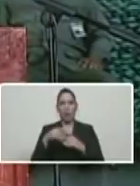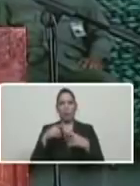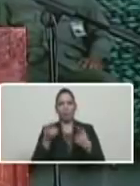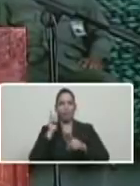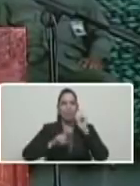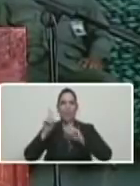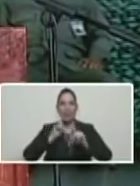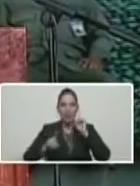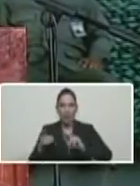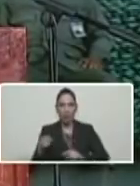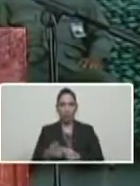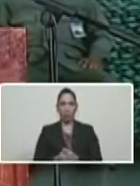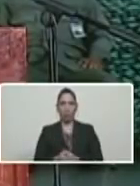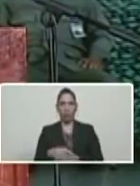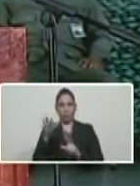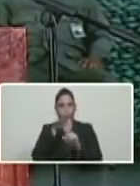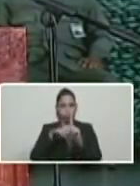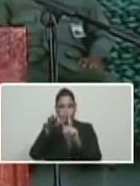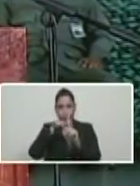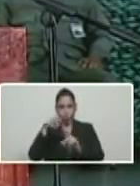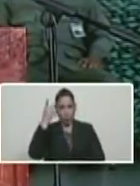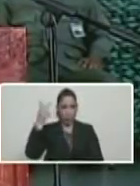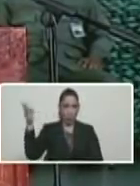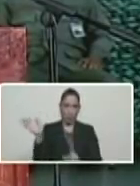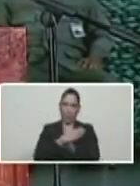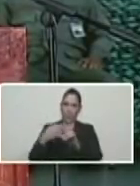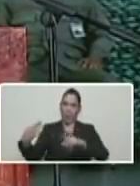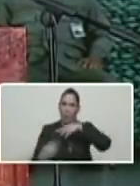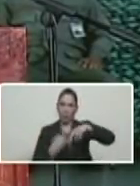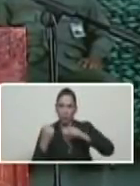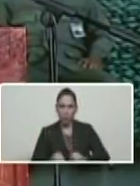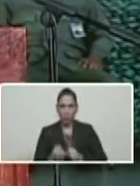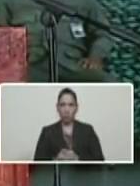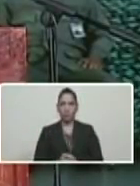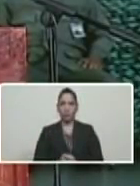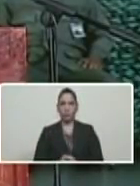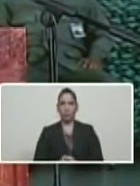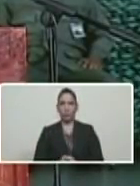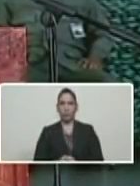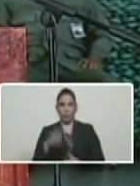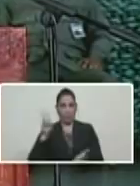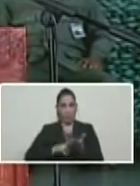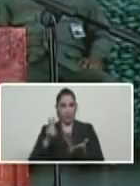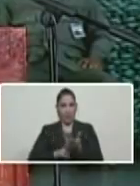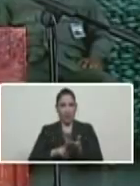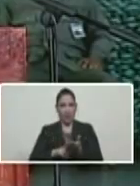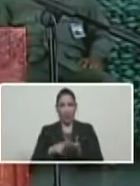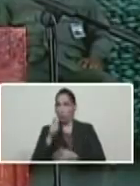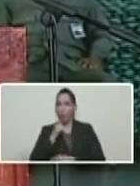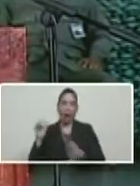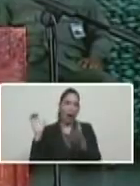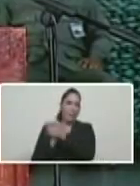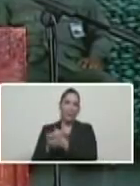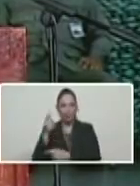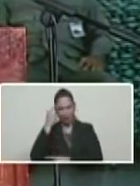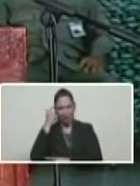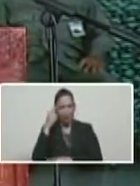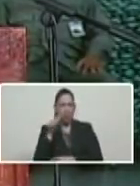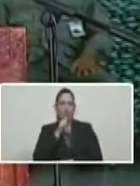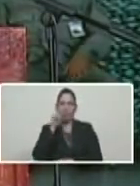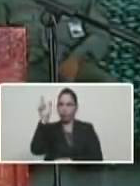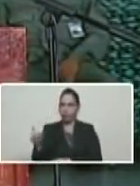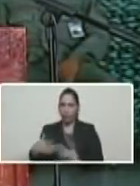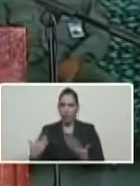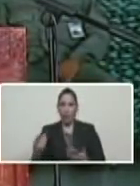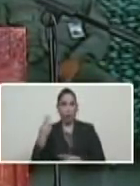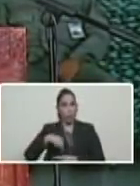debilitar psicológica, ideológica y moralmente a la revolución. El verdadero enemigo sabemos quién es y hay que enfrentarlo con